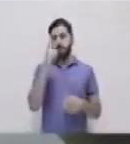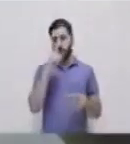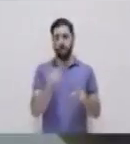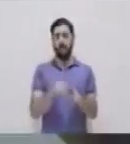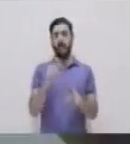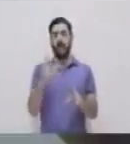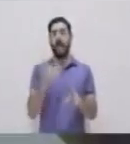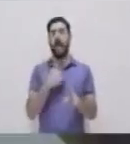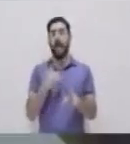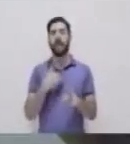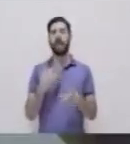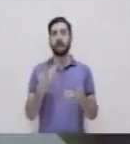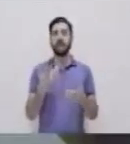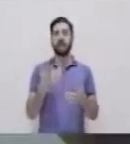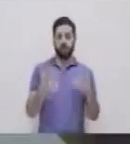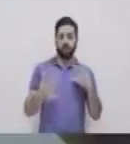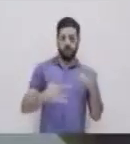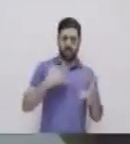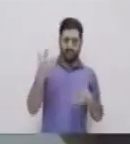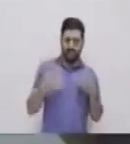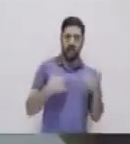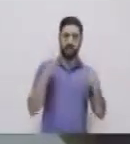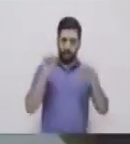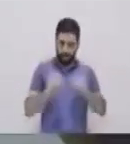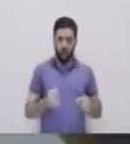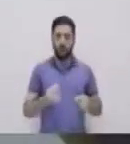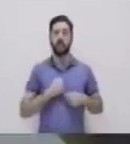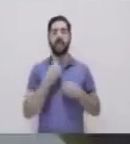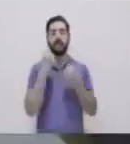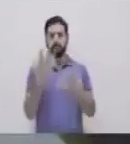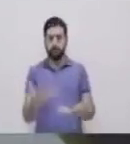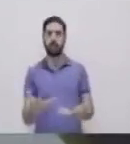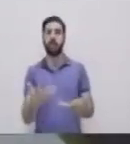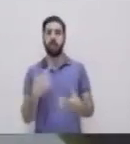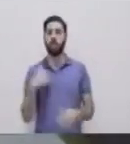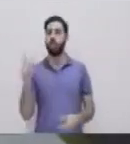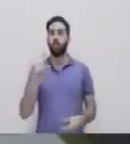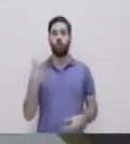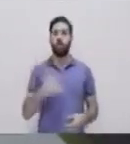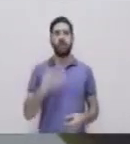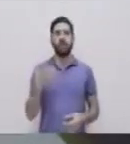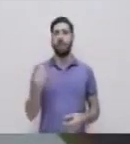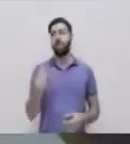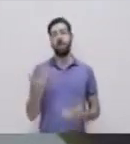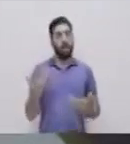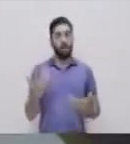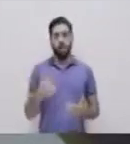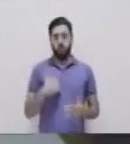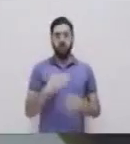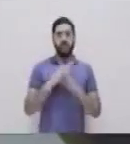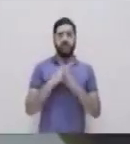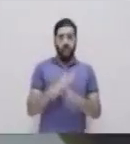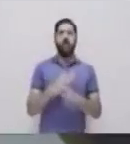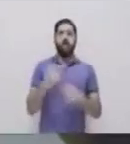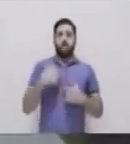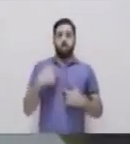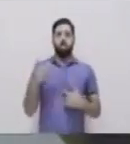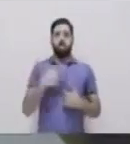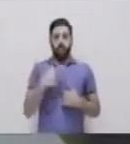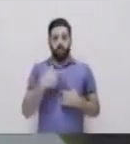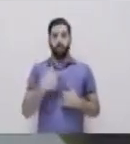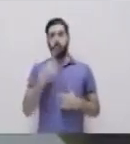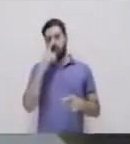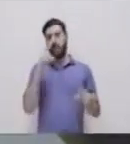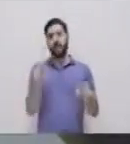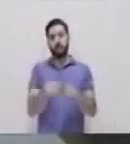más allá, el poder expresar lo que sienten sin miedo a rechazo, por decirlo así, y como usted dice, la seguridad